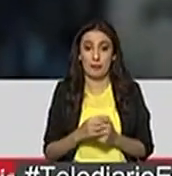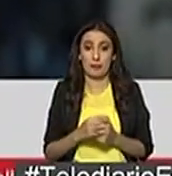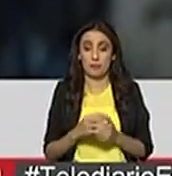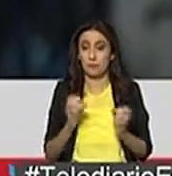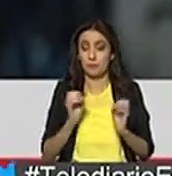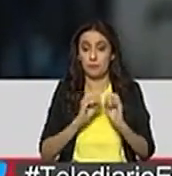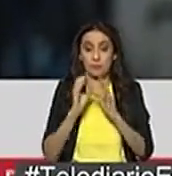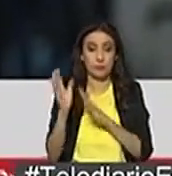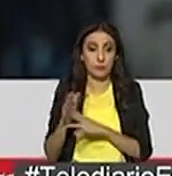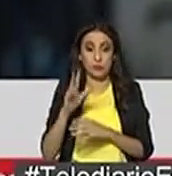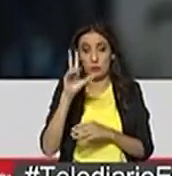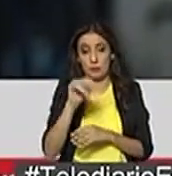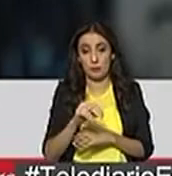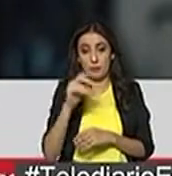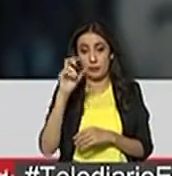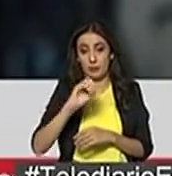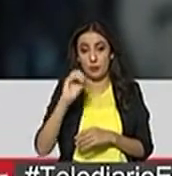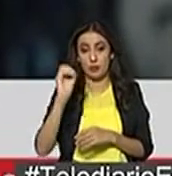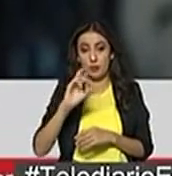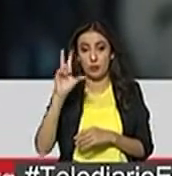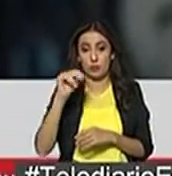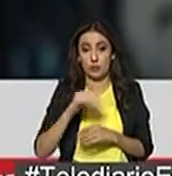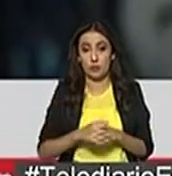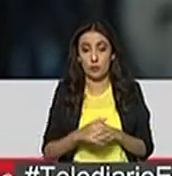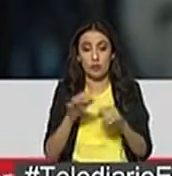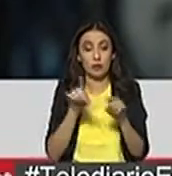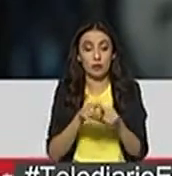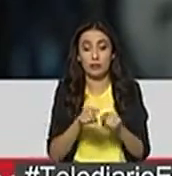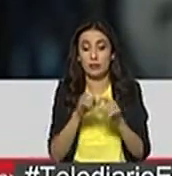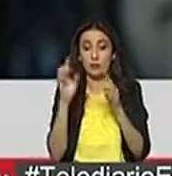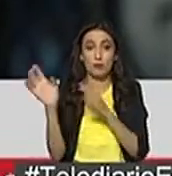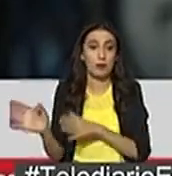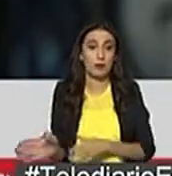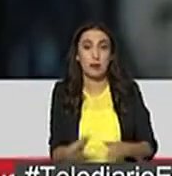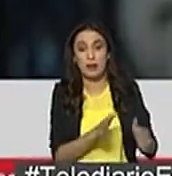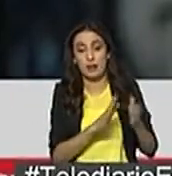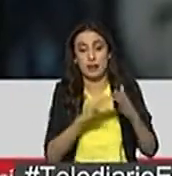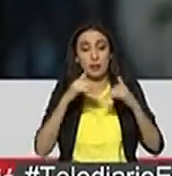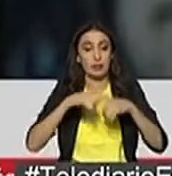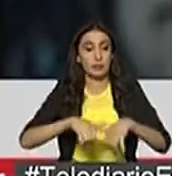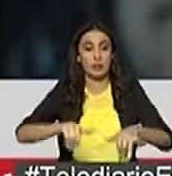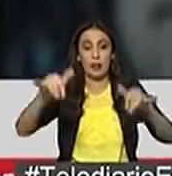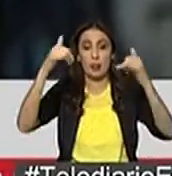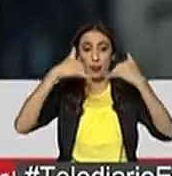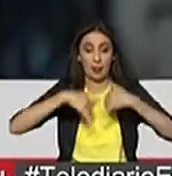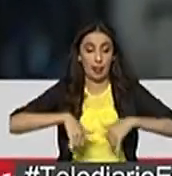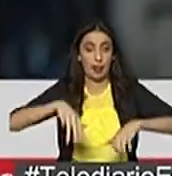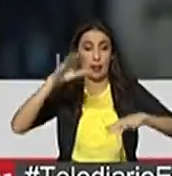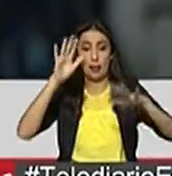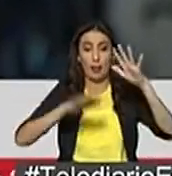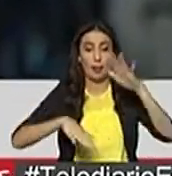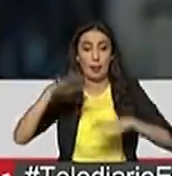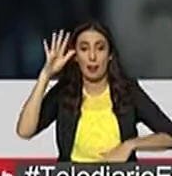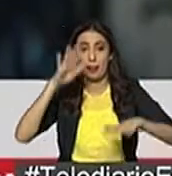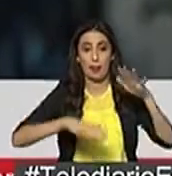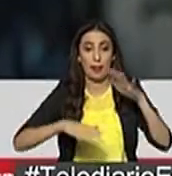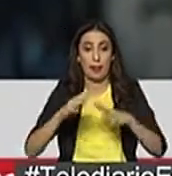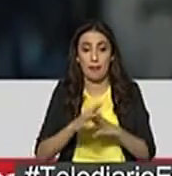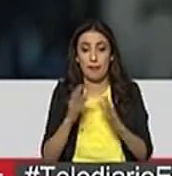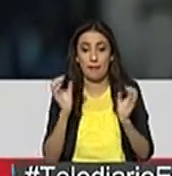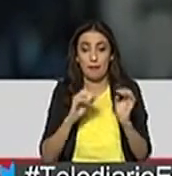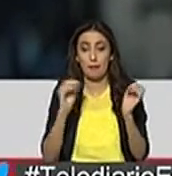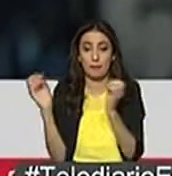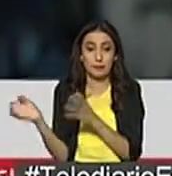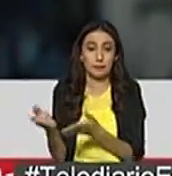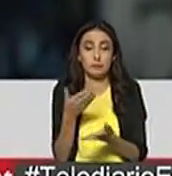no, el juego es el único idioma que va a construir esta interacción entre niños con